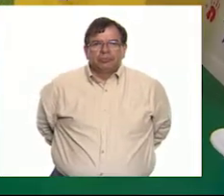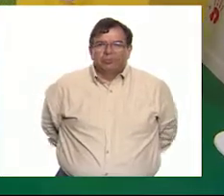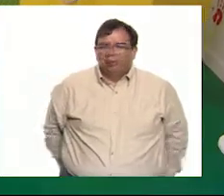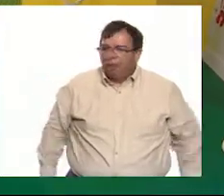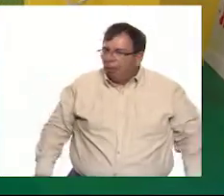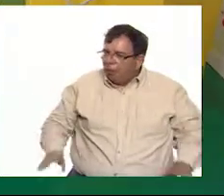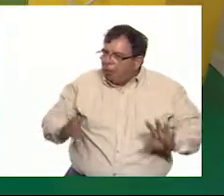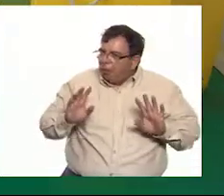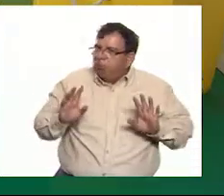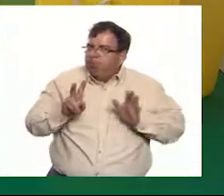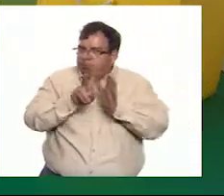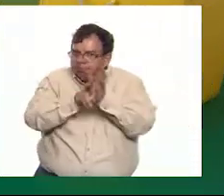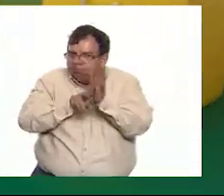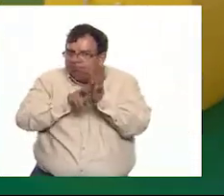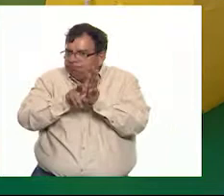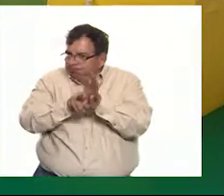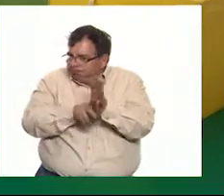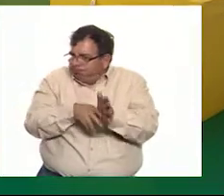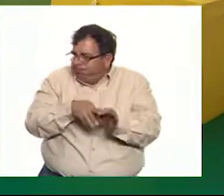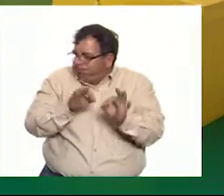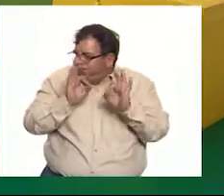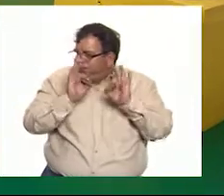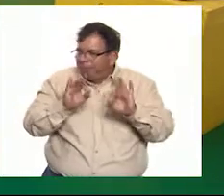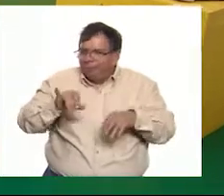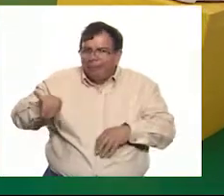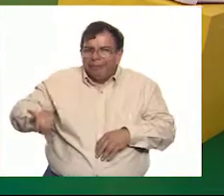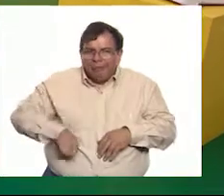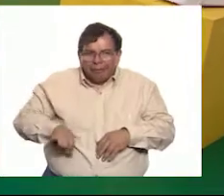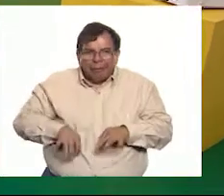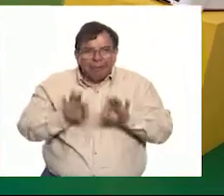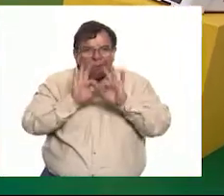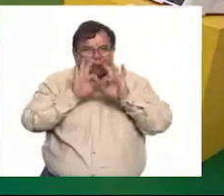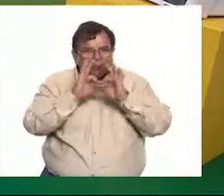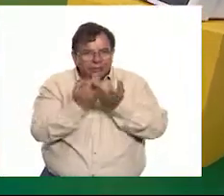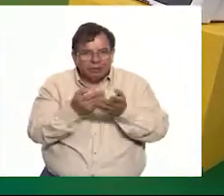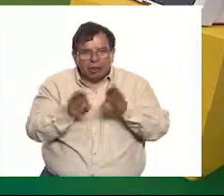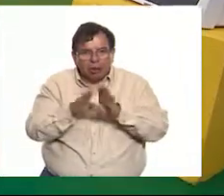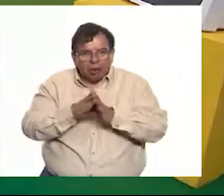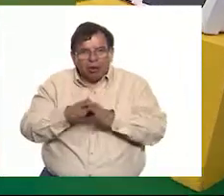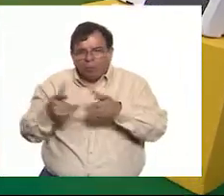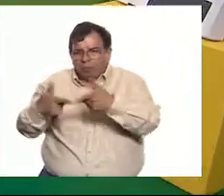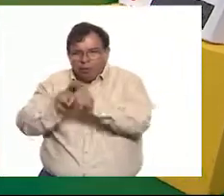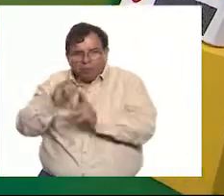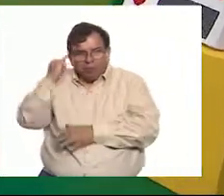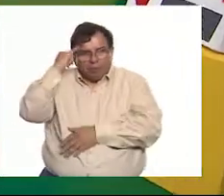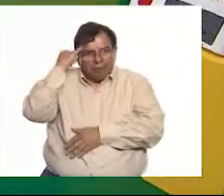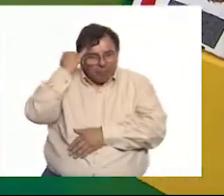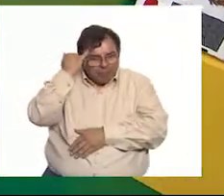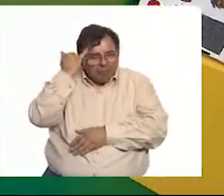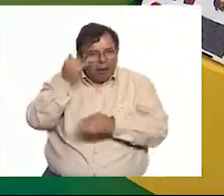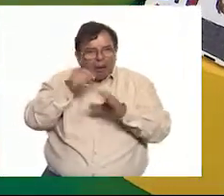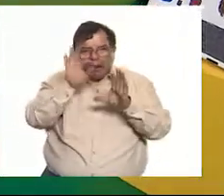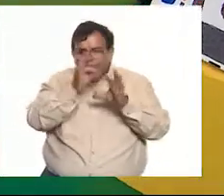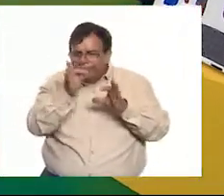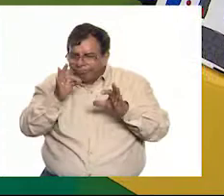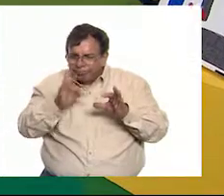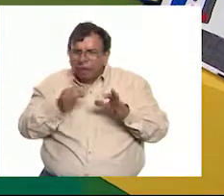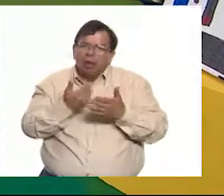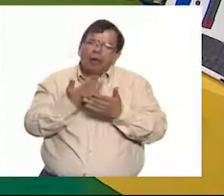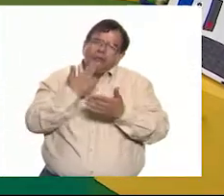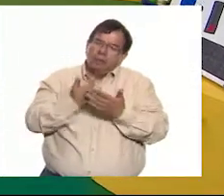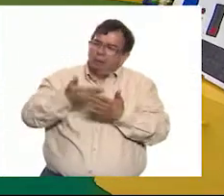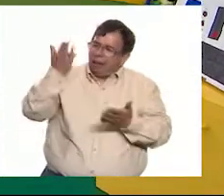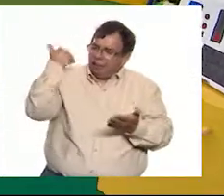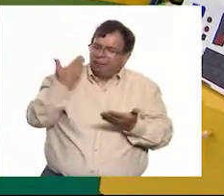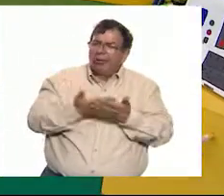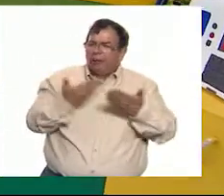¡Qué bueno estuvo este video! De verdad, qué interesante todas las maneras que utilizan las tribus aborígenes para hacer sus pinturas o que utilizaban antes también,